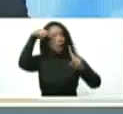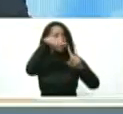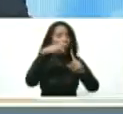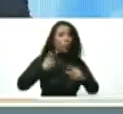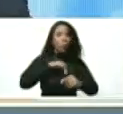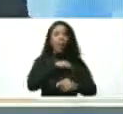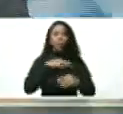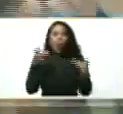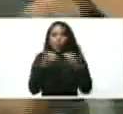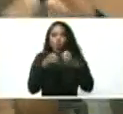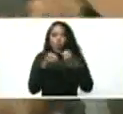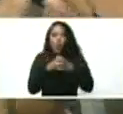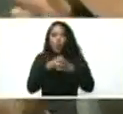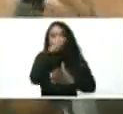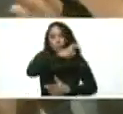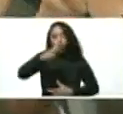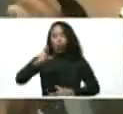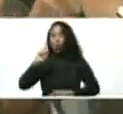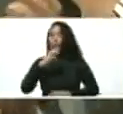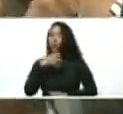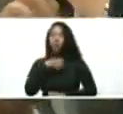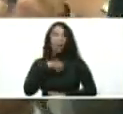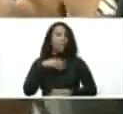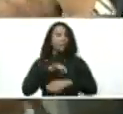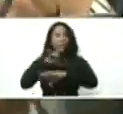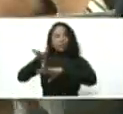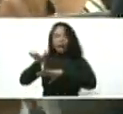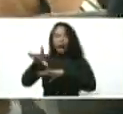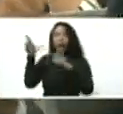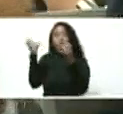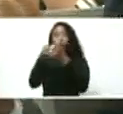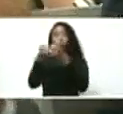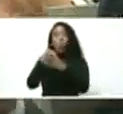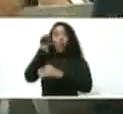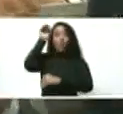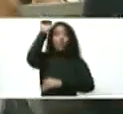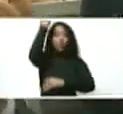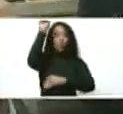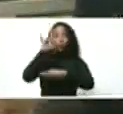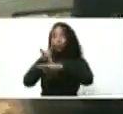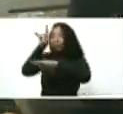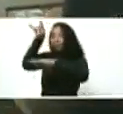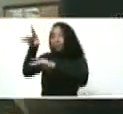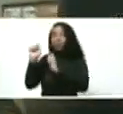generación, de nosotros. No puede ser que le dejemos a las generaciones del futuro